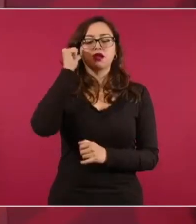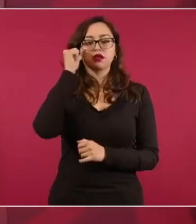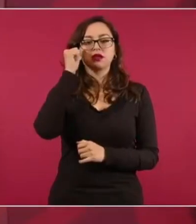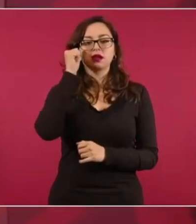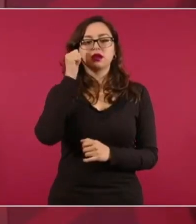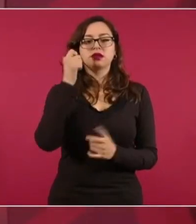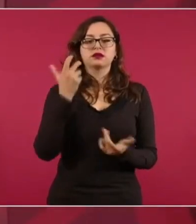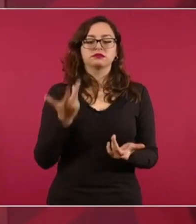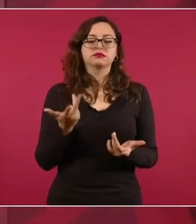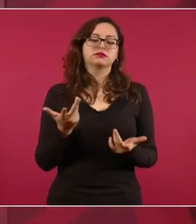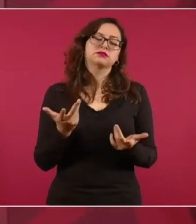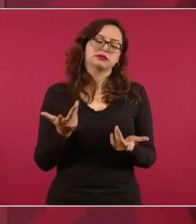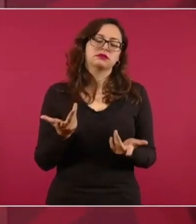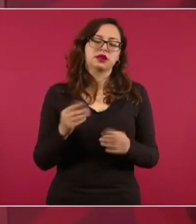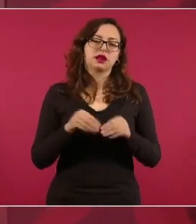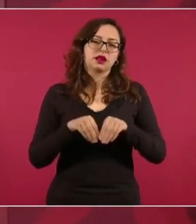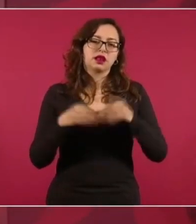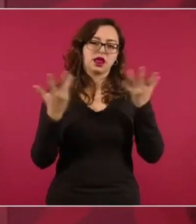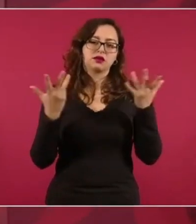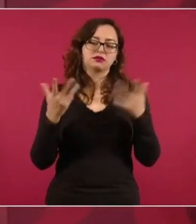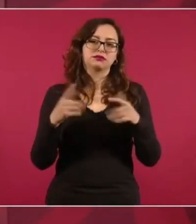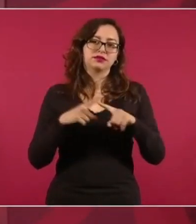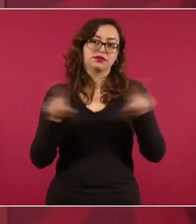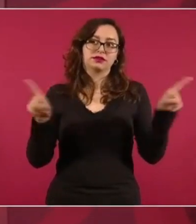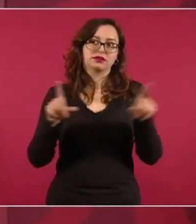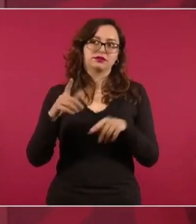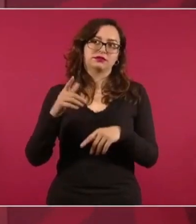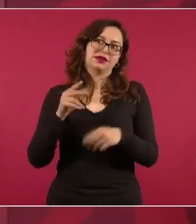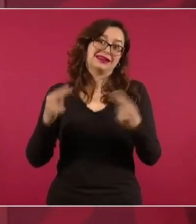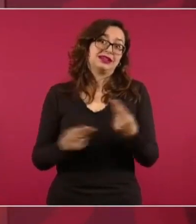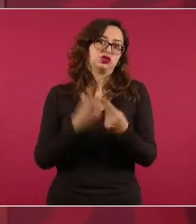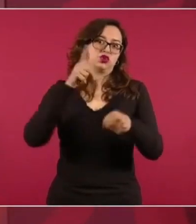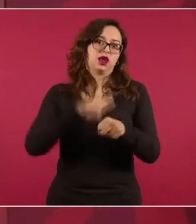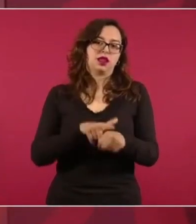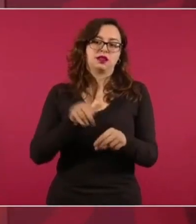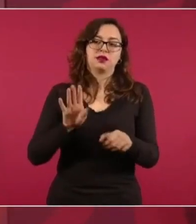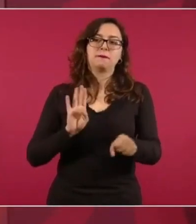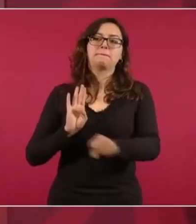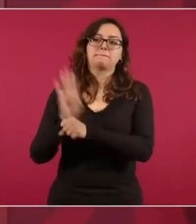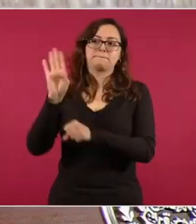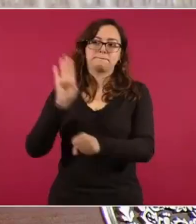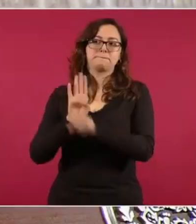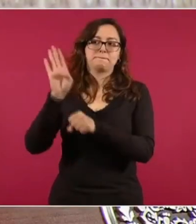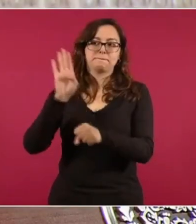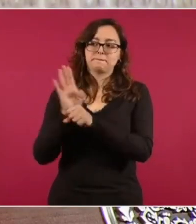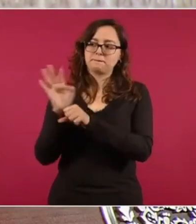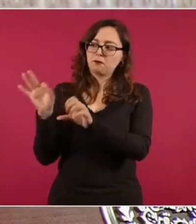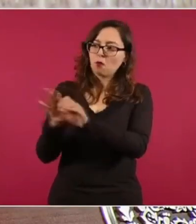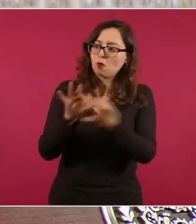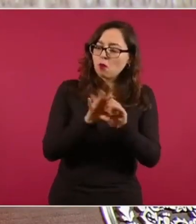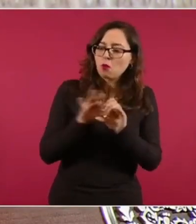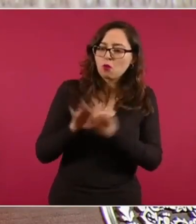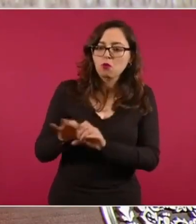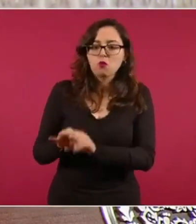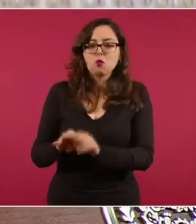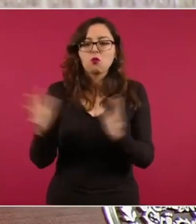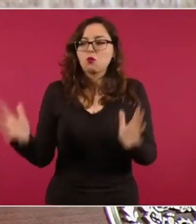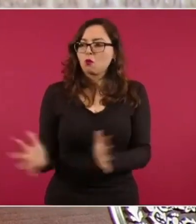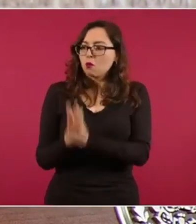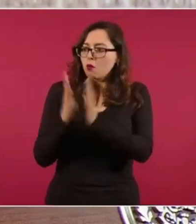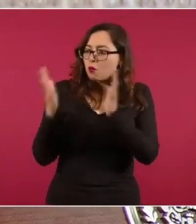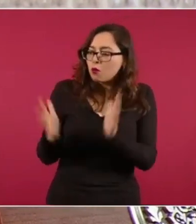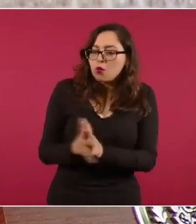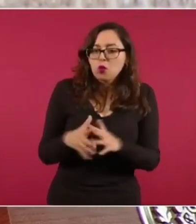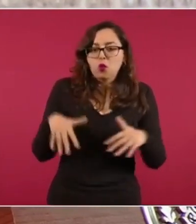guardadas las proporciones, en Brasil. Y desde luego estamos